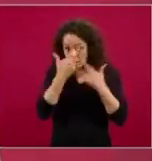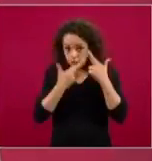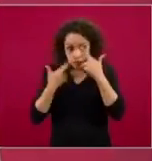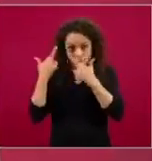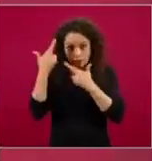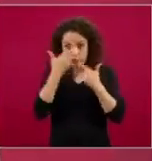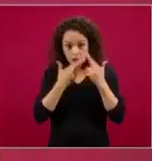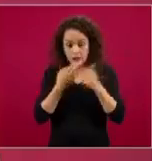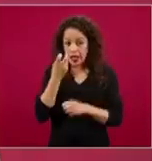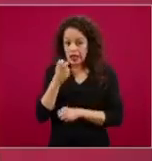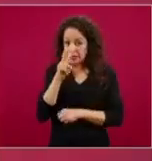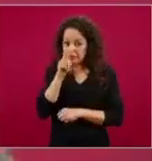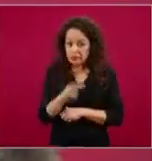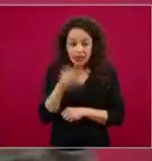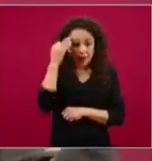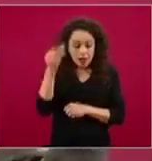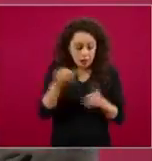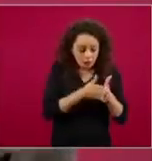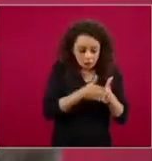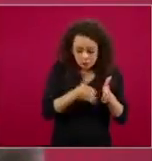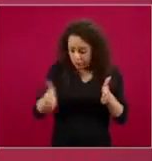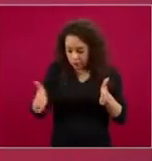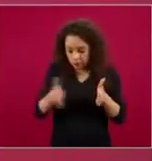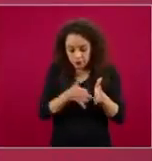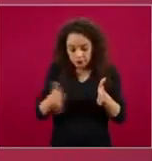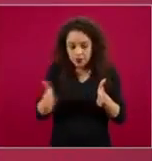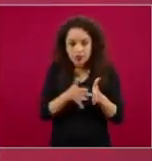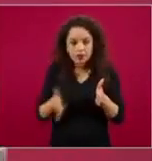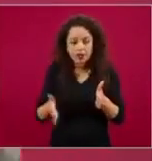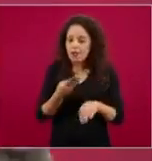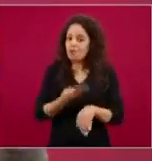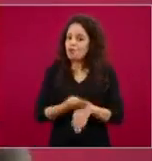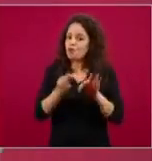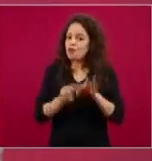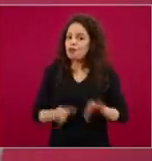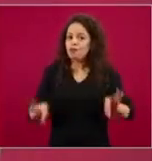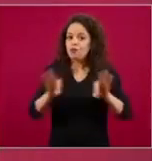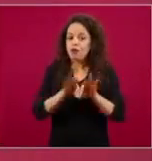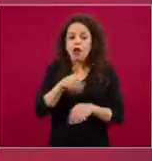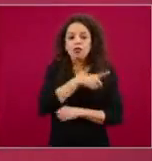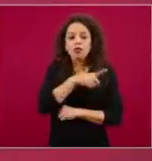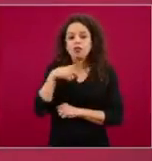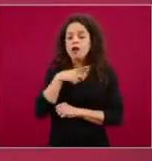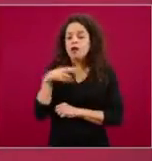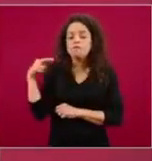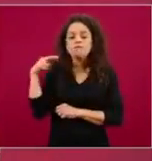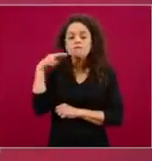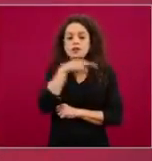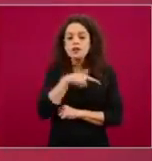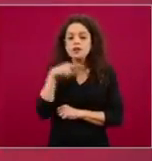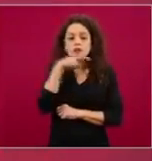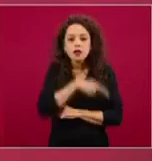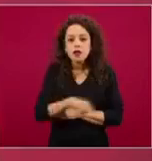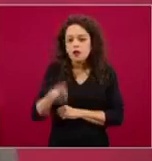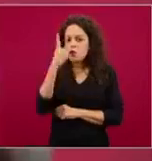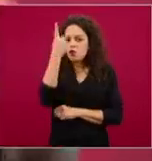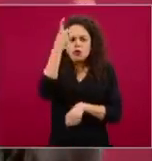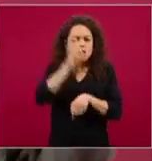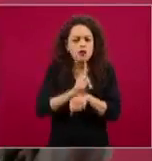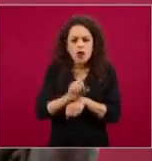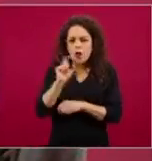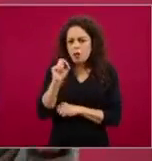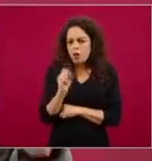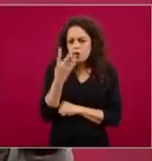es importantísimo, que ese tiempo sea corto, deseablemente 24 horas, un día,